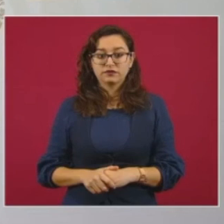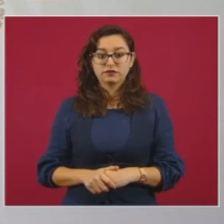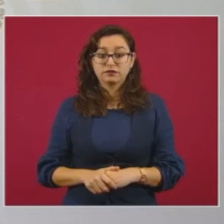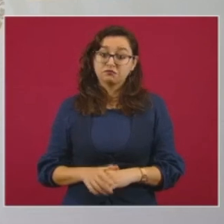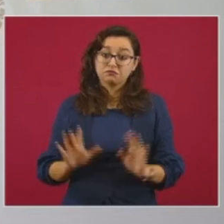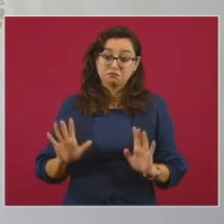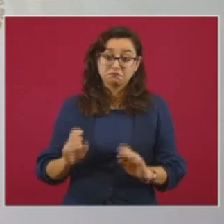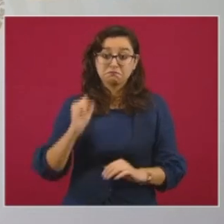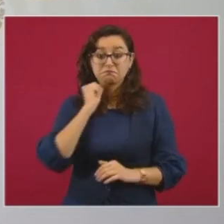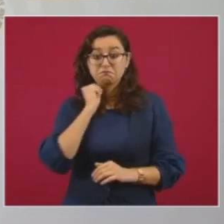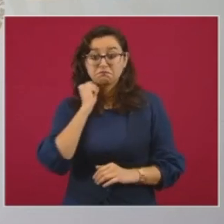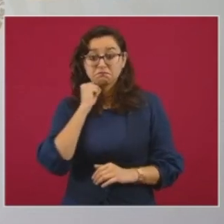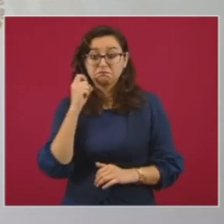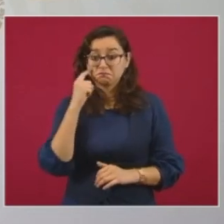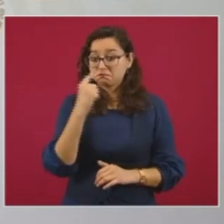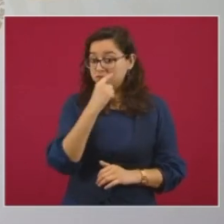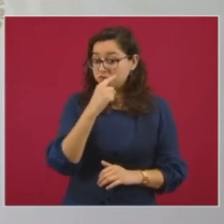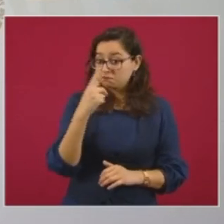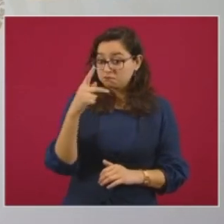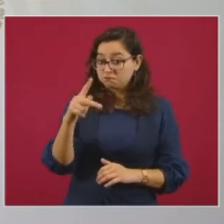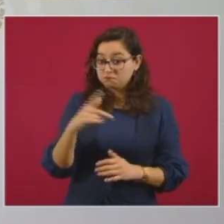si ellos así lo deciden,